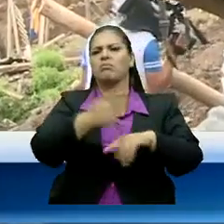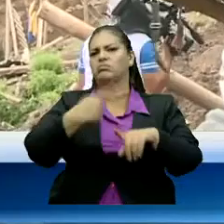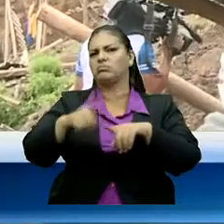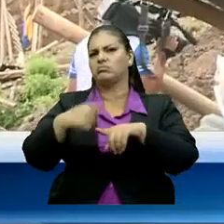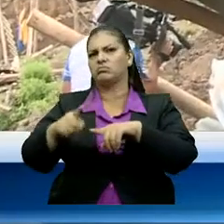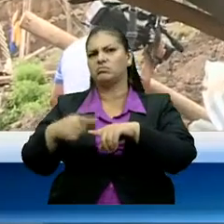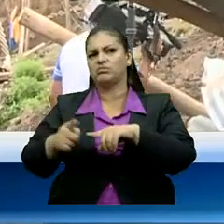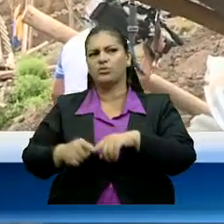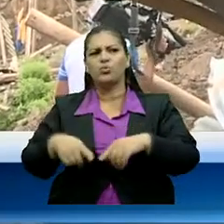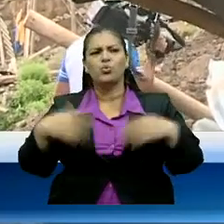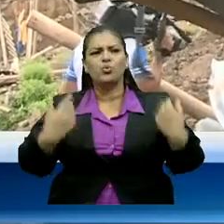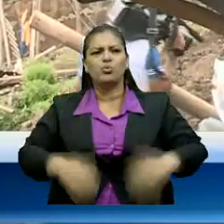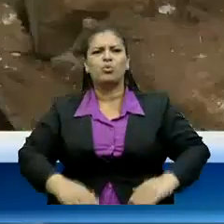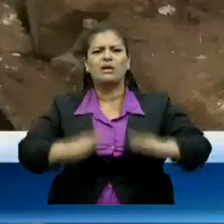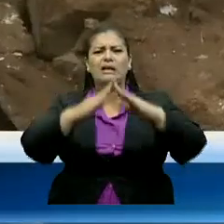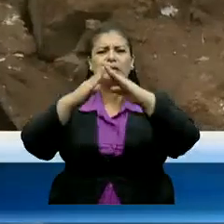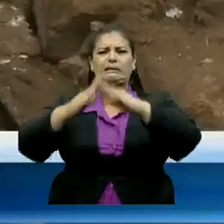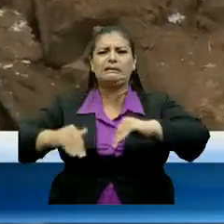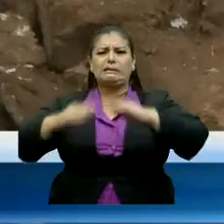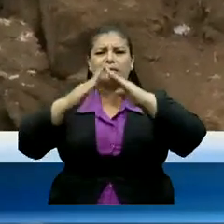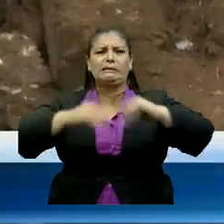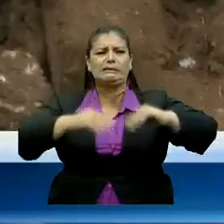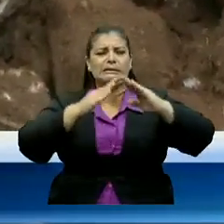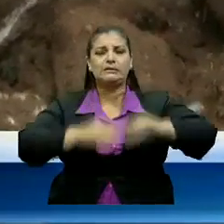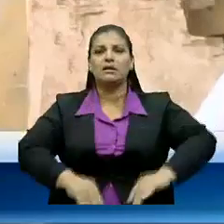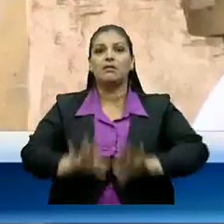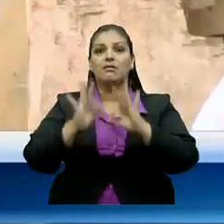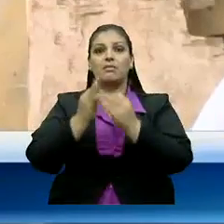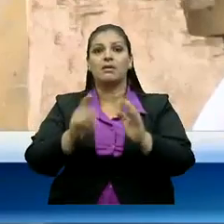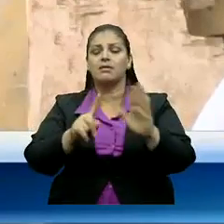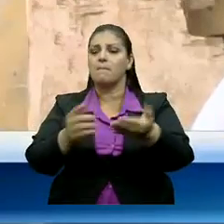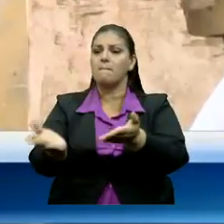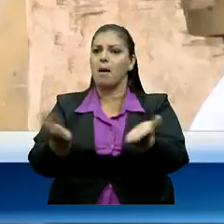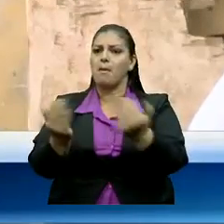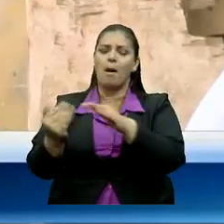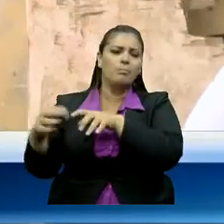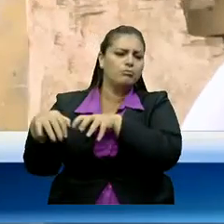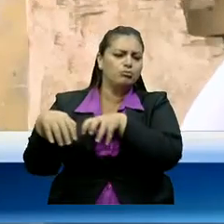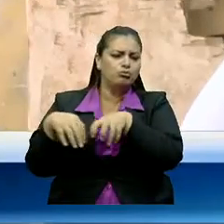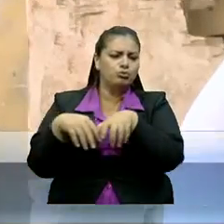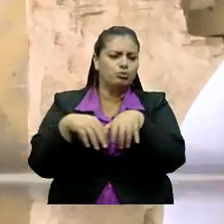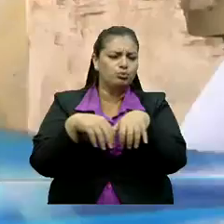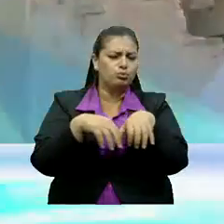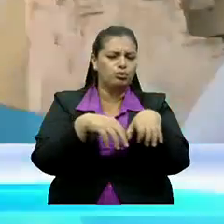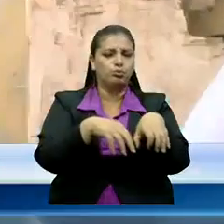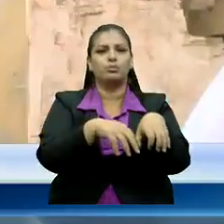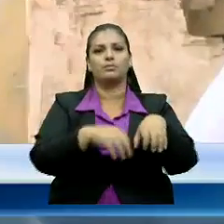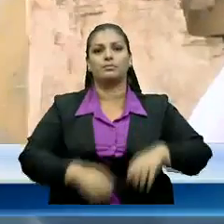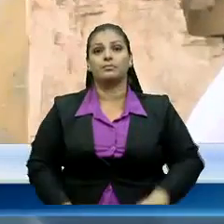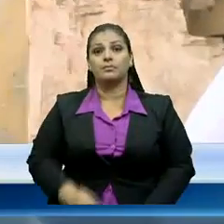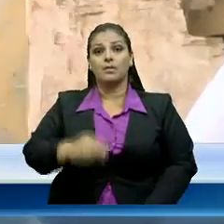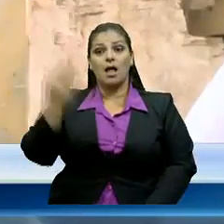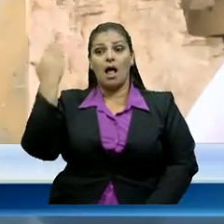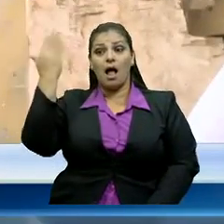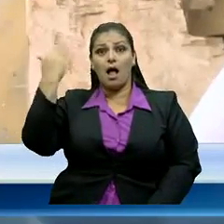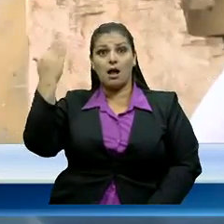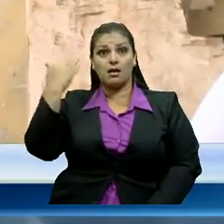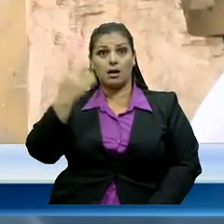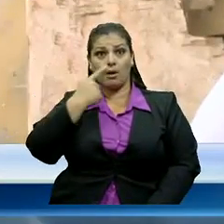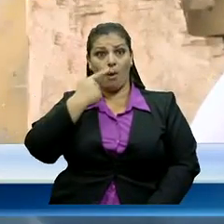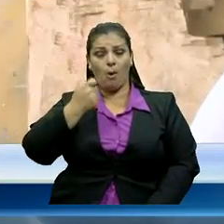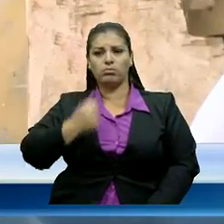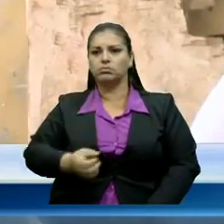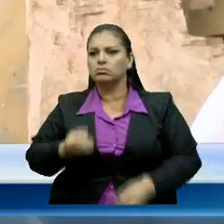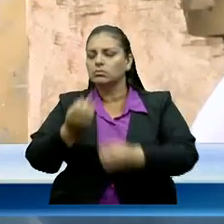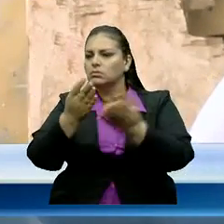familias tuvieron que dejar sus casas. Están destruidas. El señor alcalde ha determinado que se permanezca